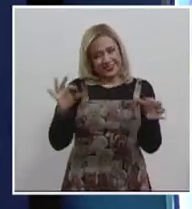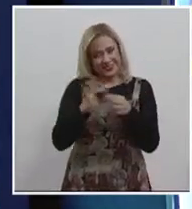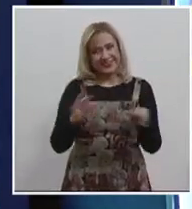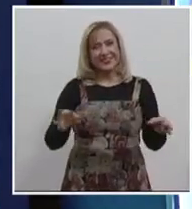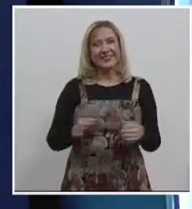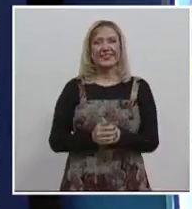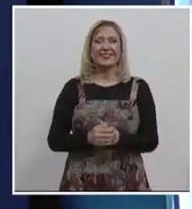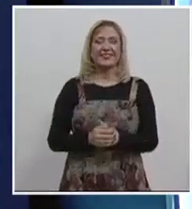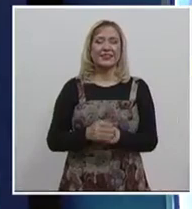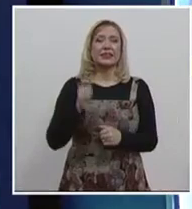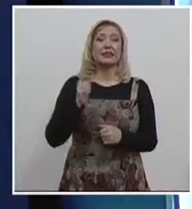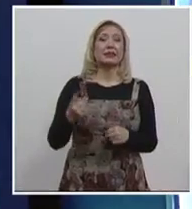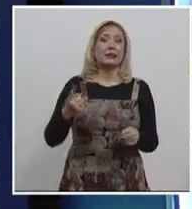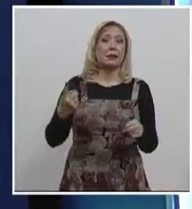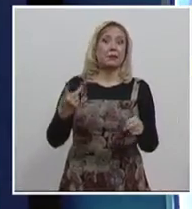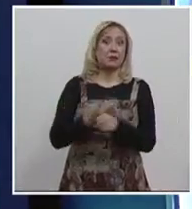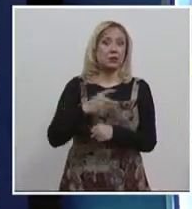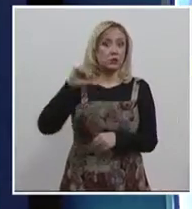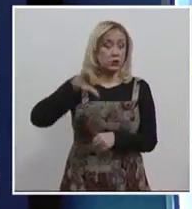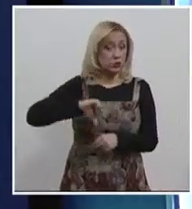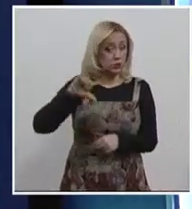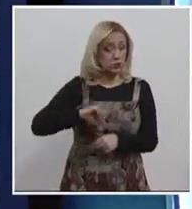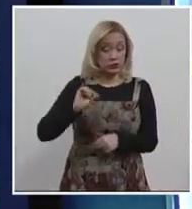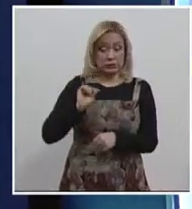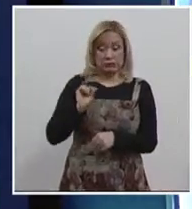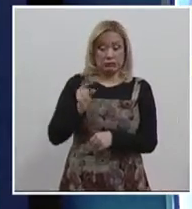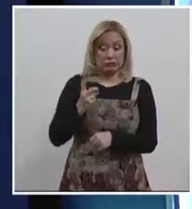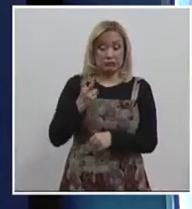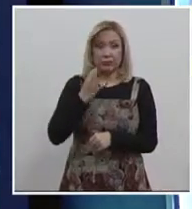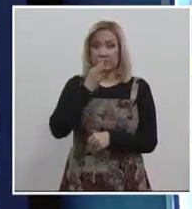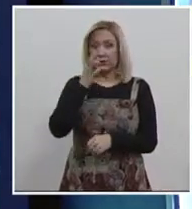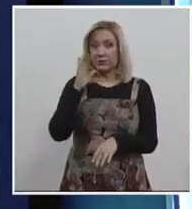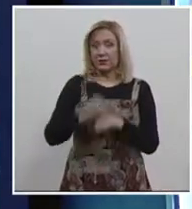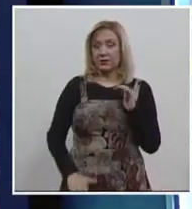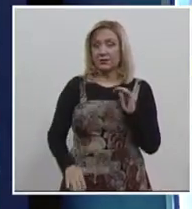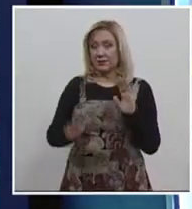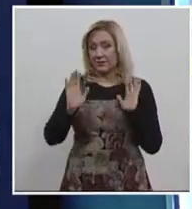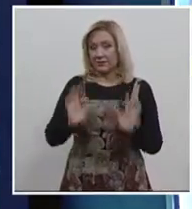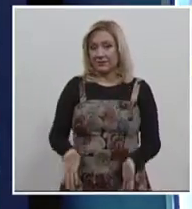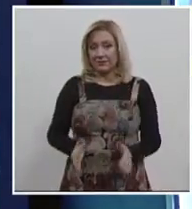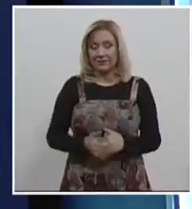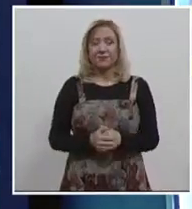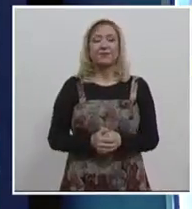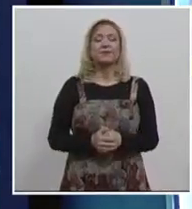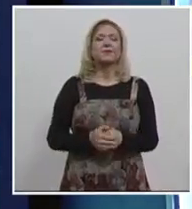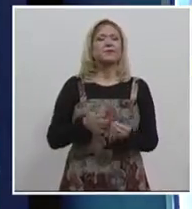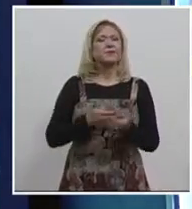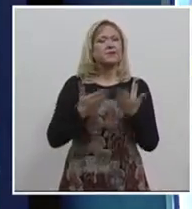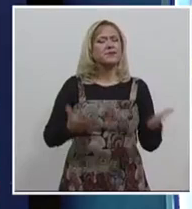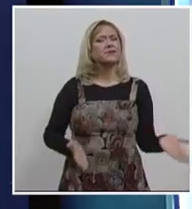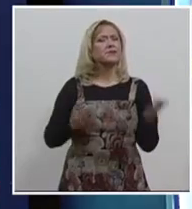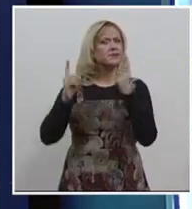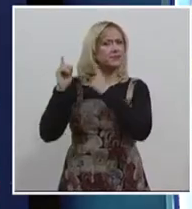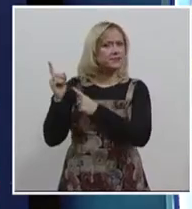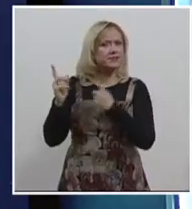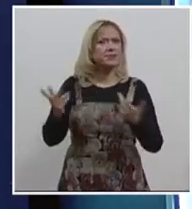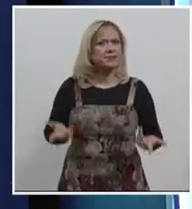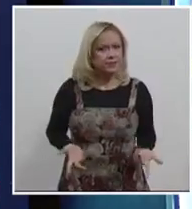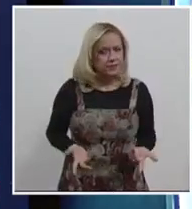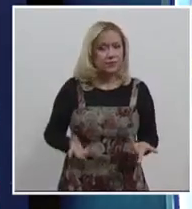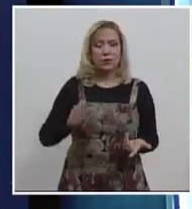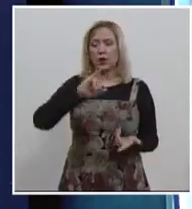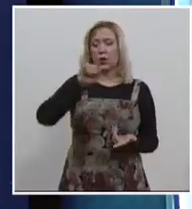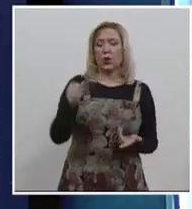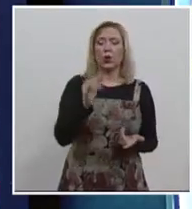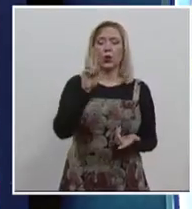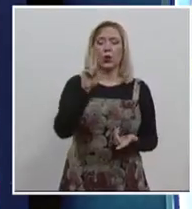reporte de lo ocurrido, información reciente aquí en Pino Suárez 2. Y nosotros continuamos con las noticias porque la JUFET